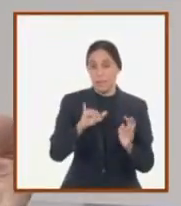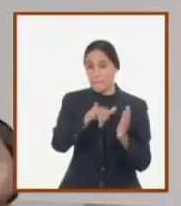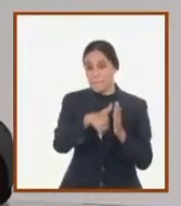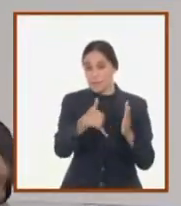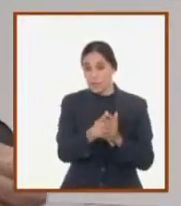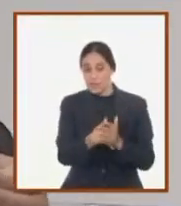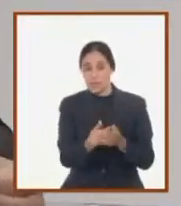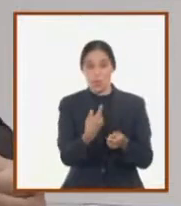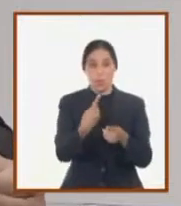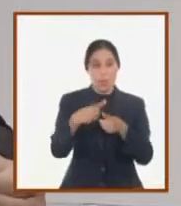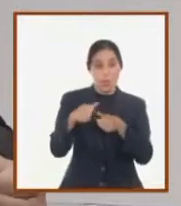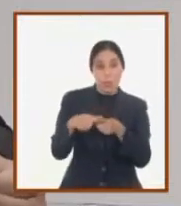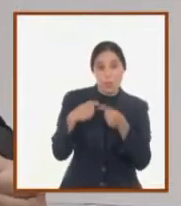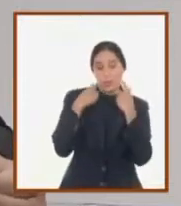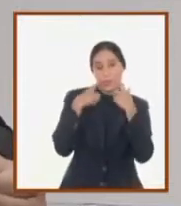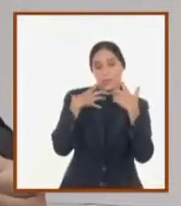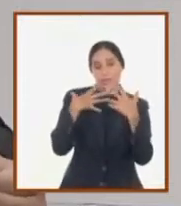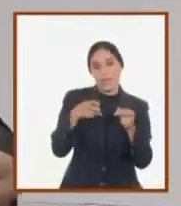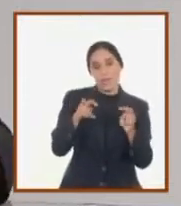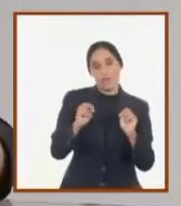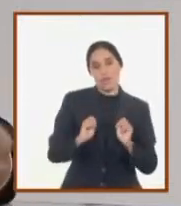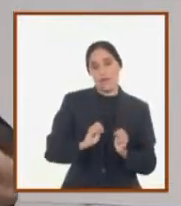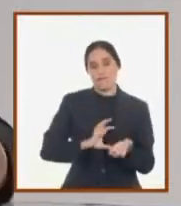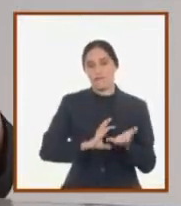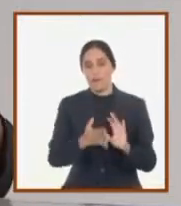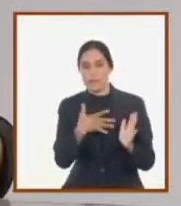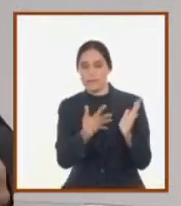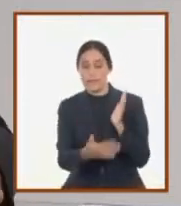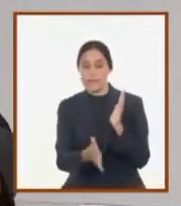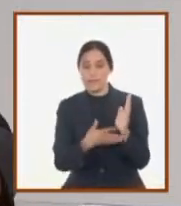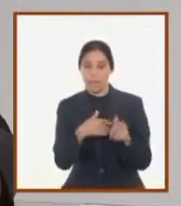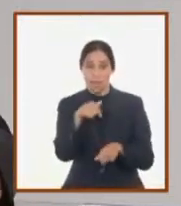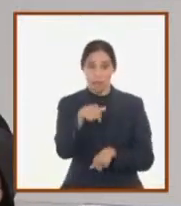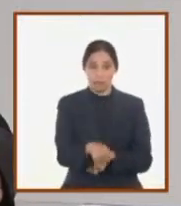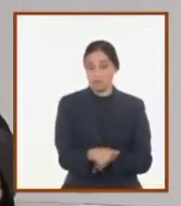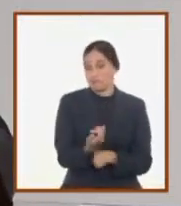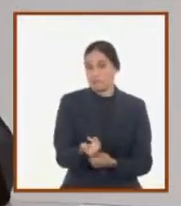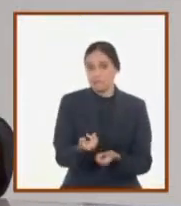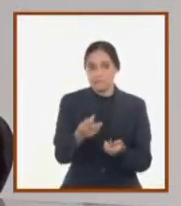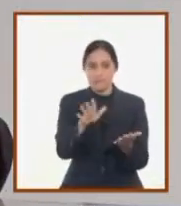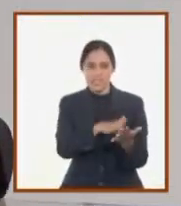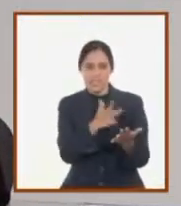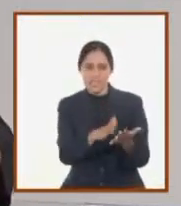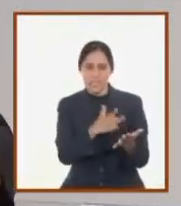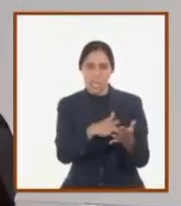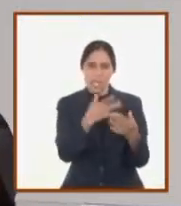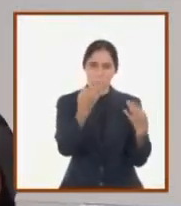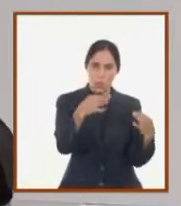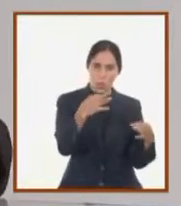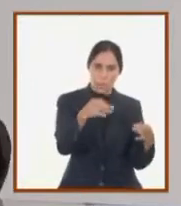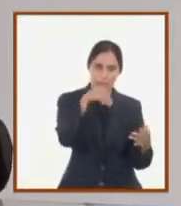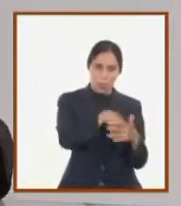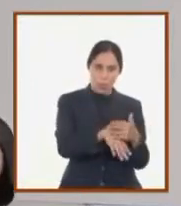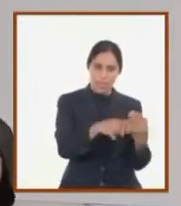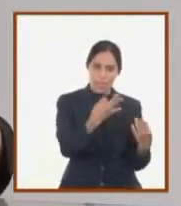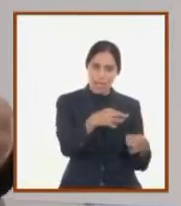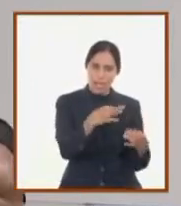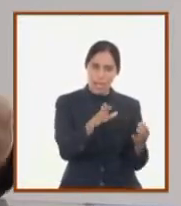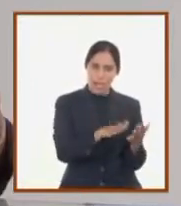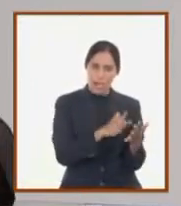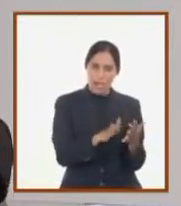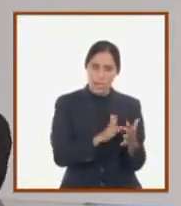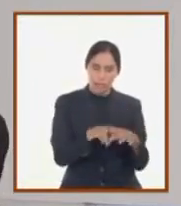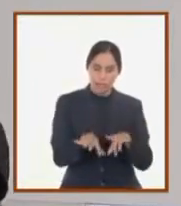inserción de la oficina en la nuevas realidades que existen tiene que ver con el tema de la digitalización de los documentos para su conservación con la